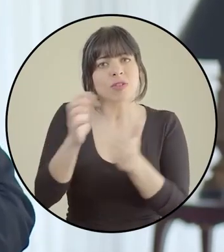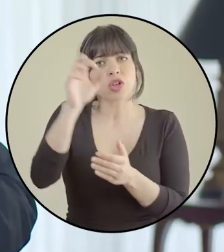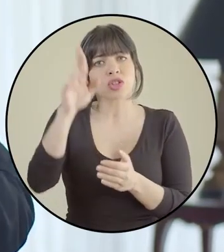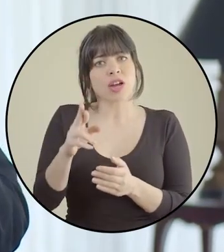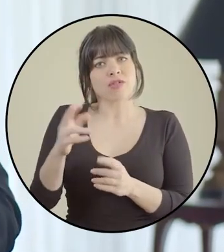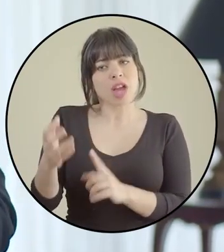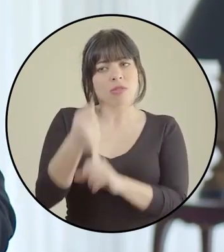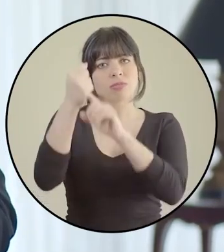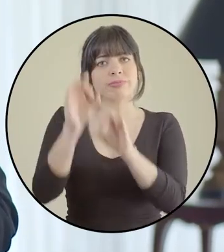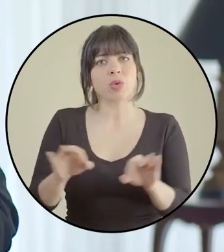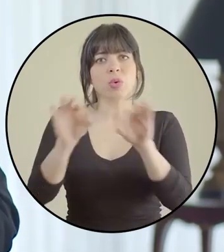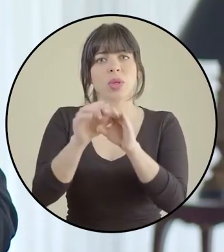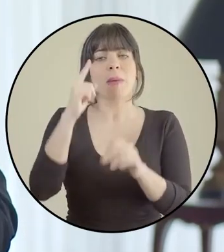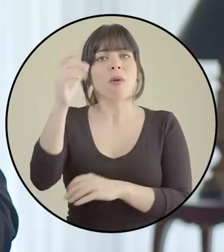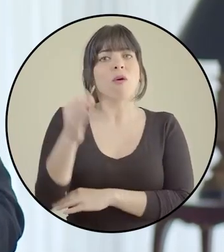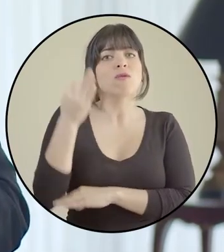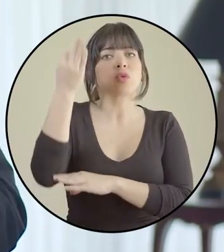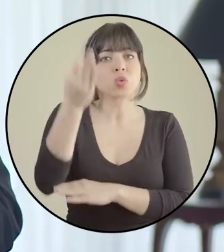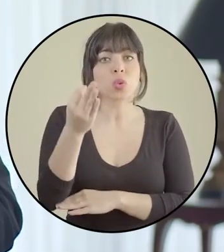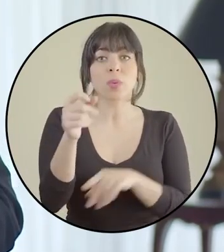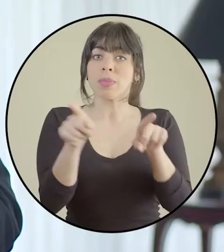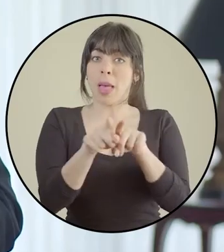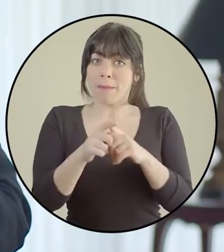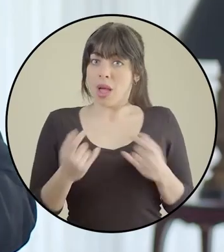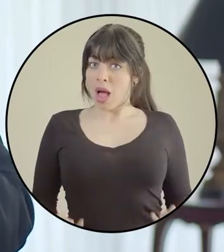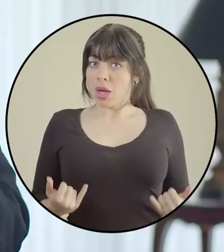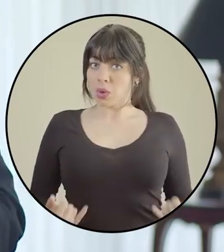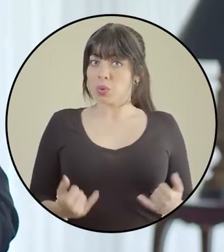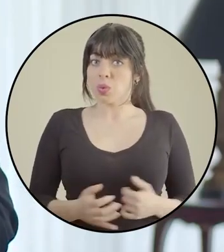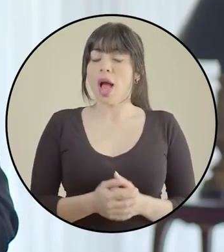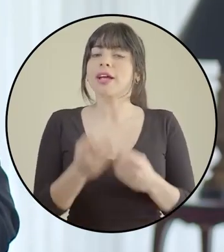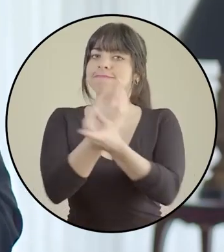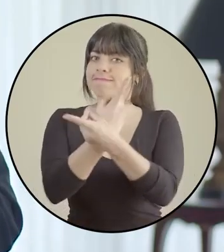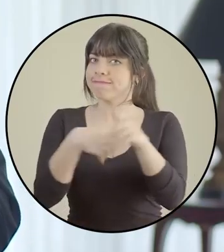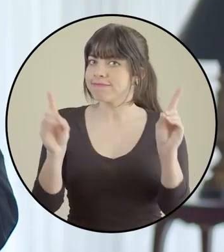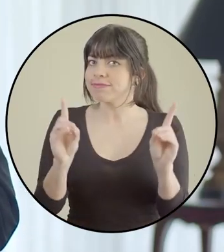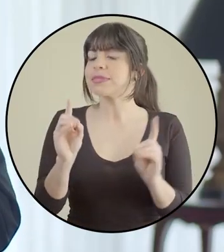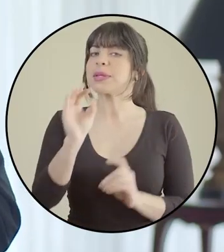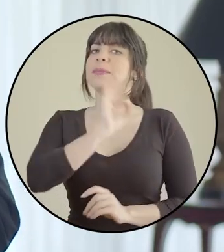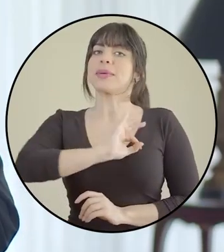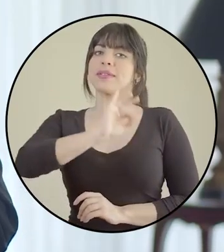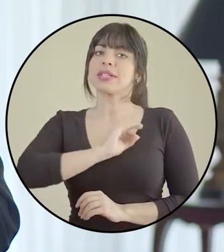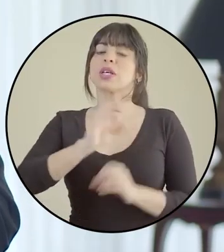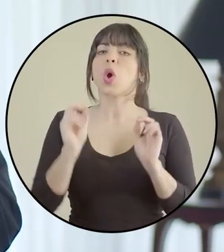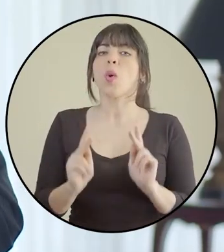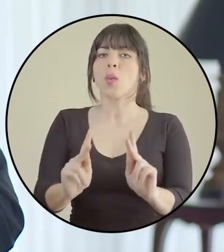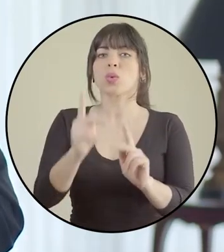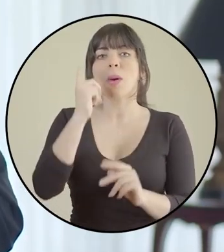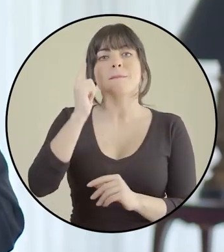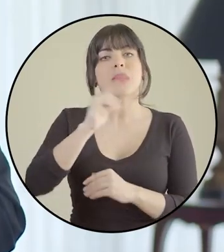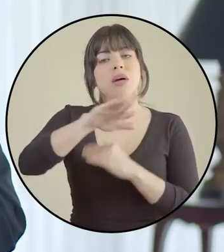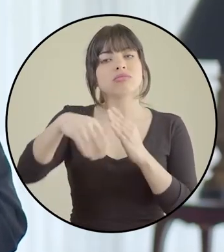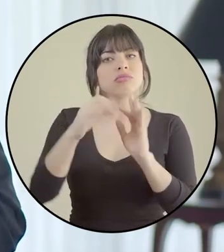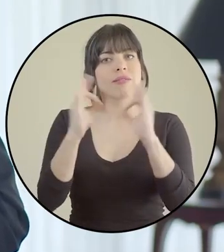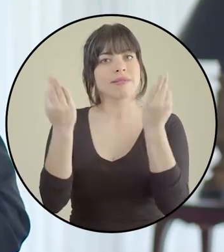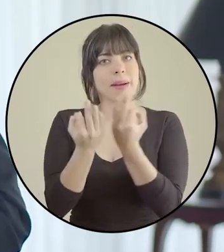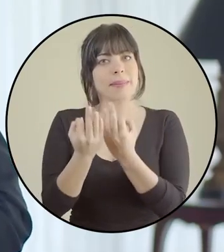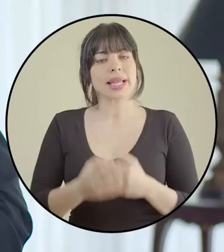conquista costarricense que nos garantiza para el futuro y también en el presente democracia, bienestar y